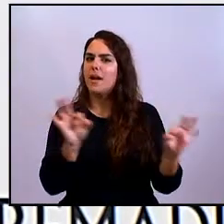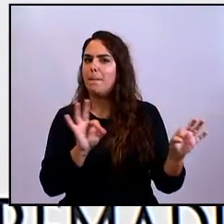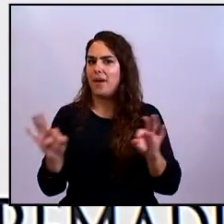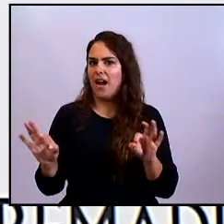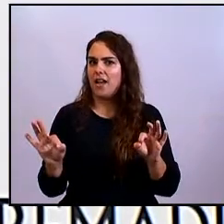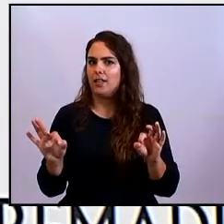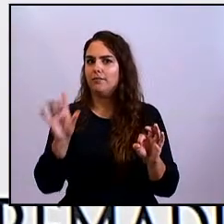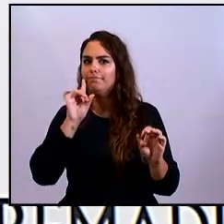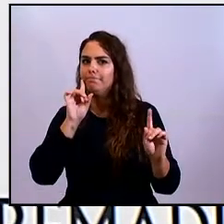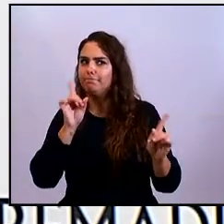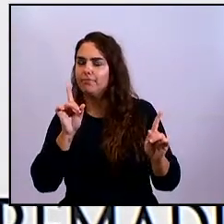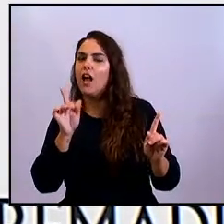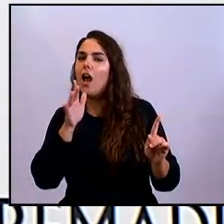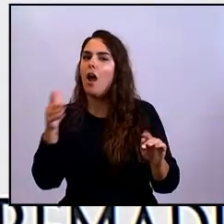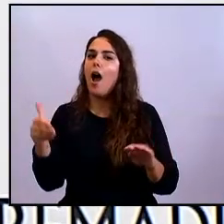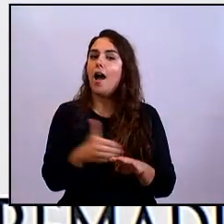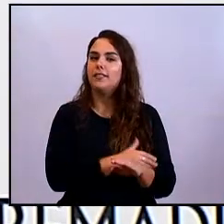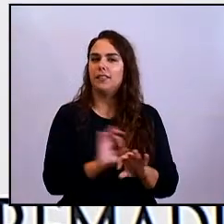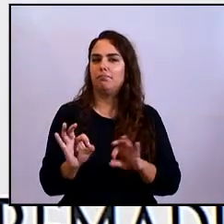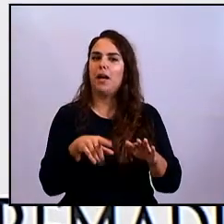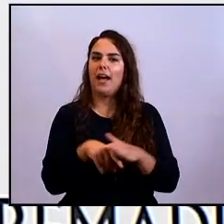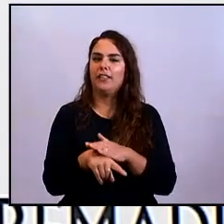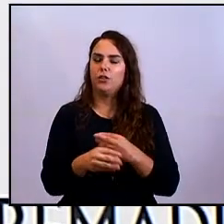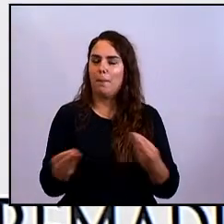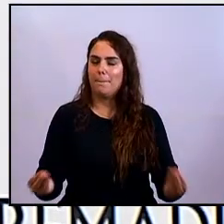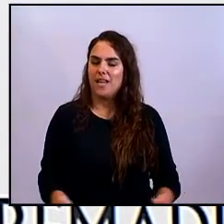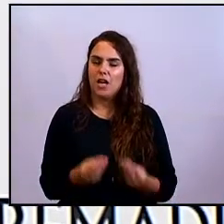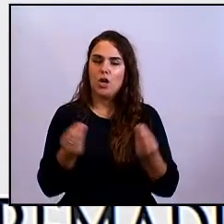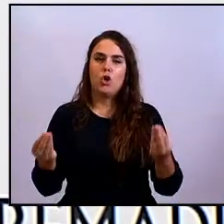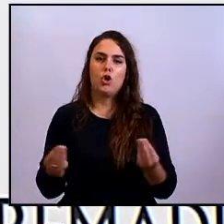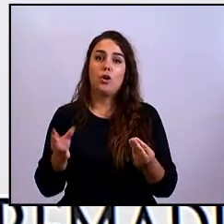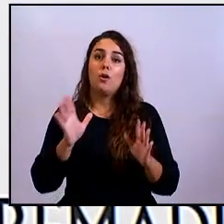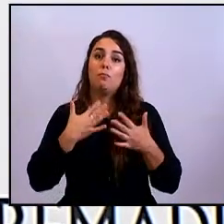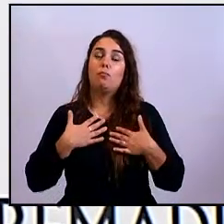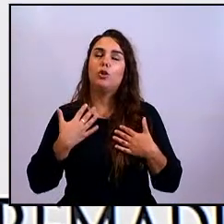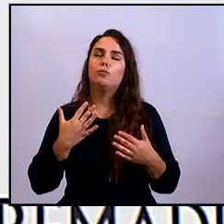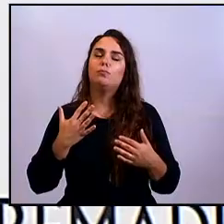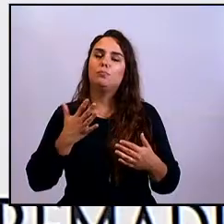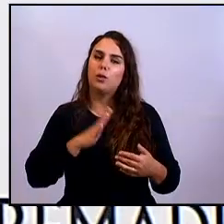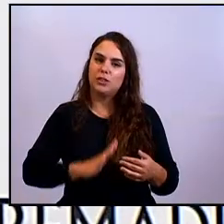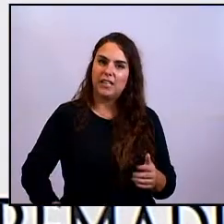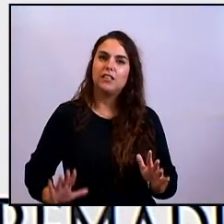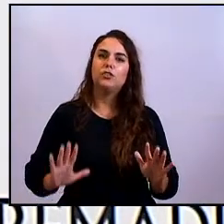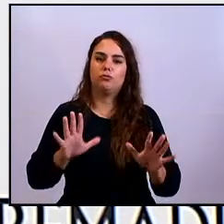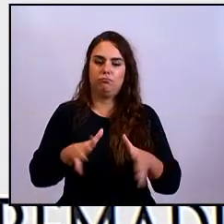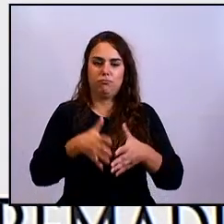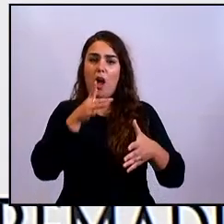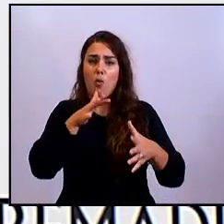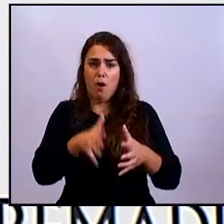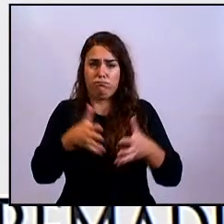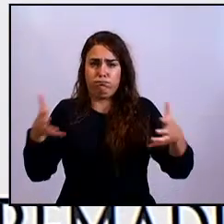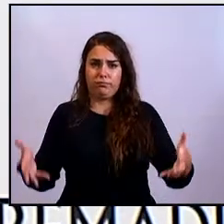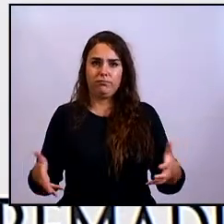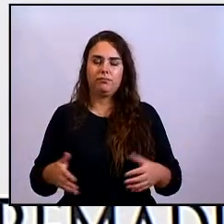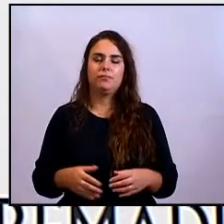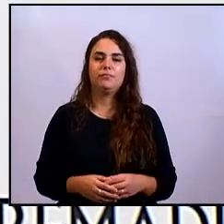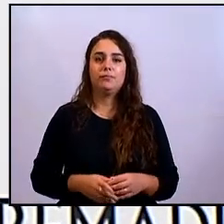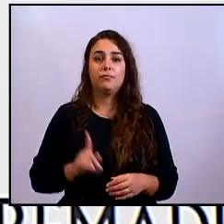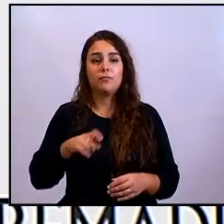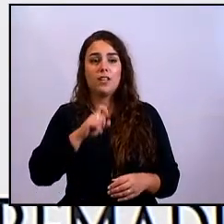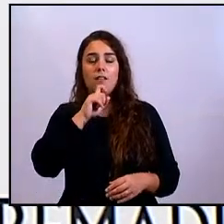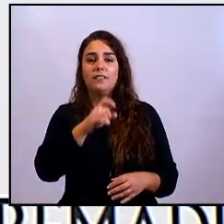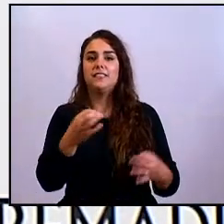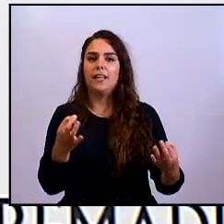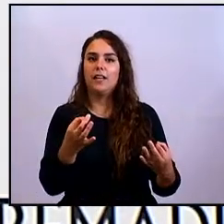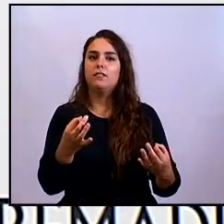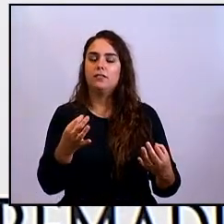nos van a permitir reaccionar y gestionar mejor ante posibles inundaciones. Quiero también anunciarles que vamos a